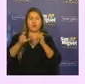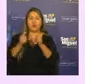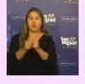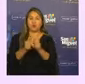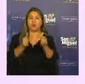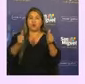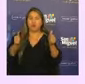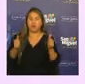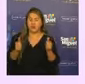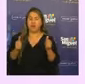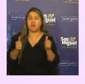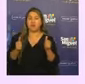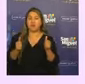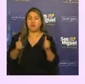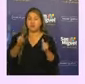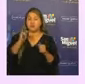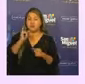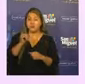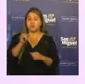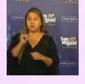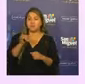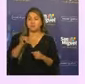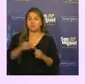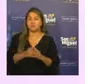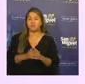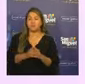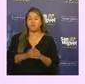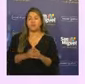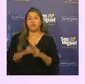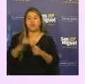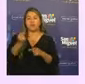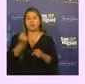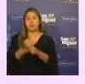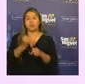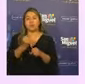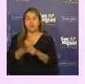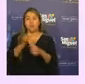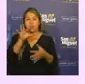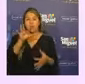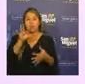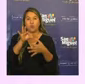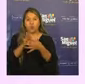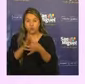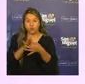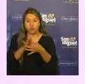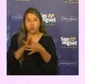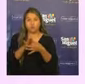autoridades que al final hemos trabajado en conjunto, hemos